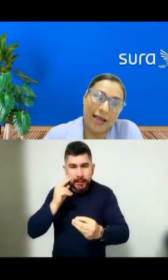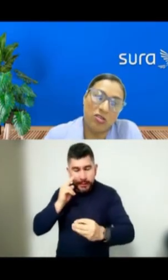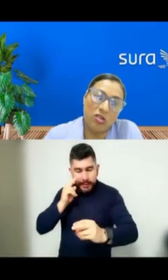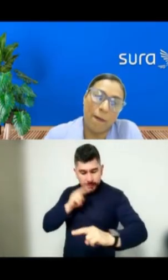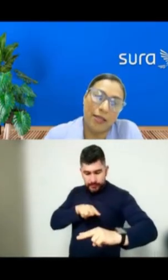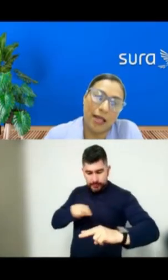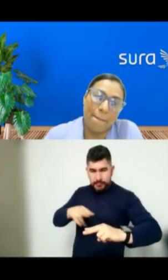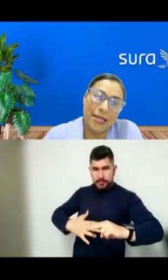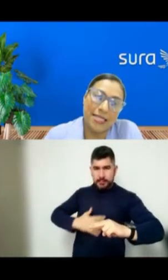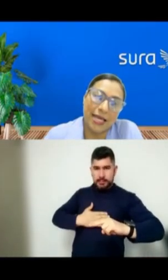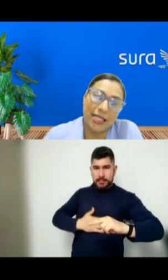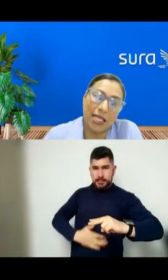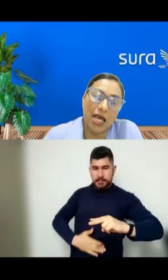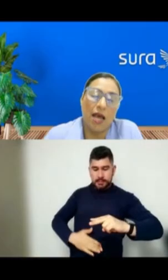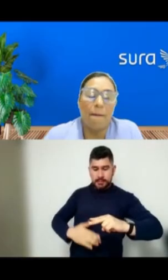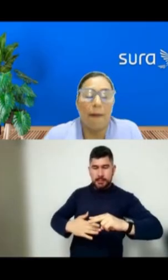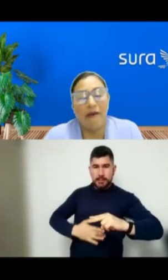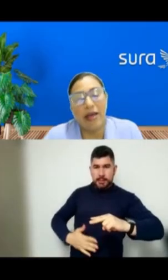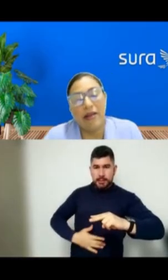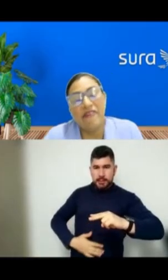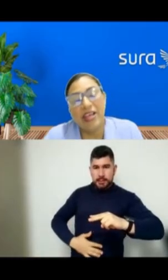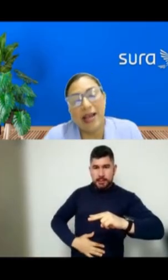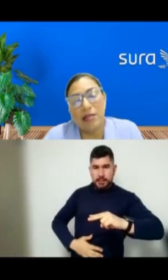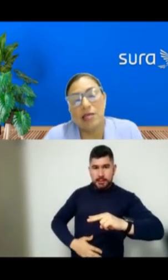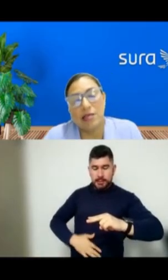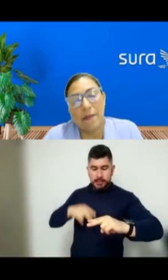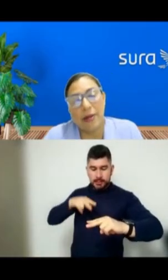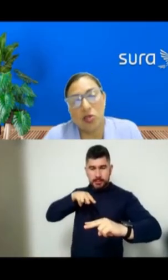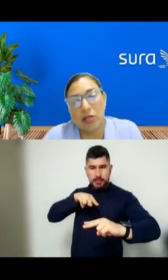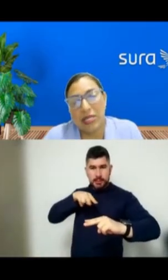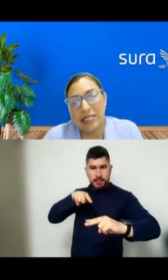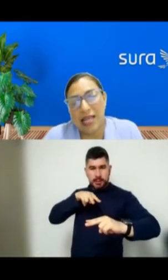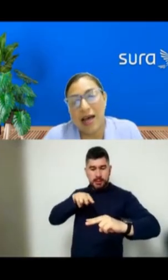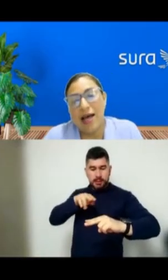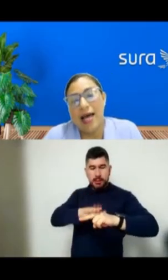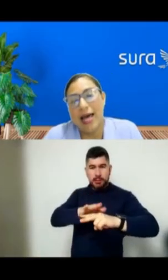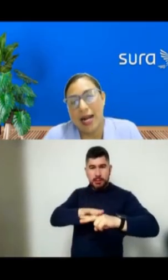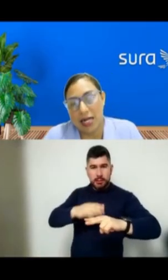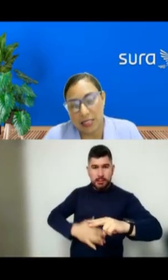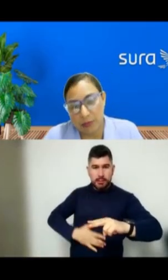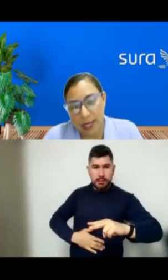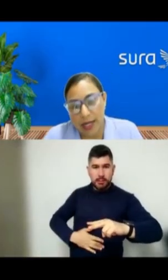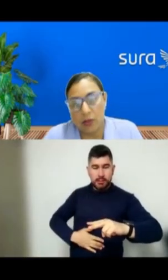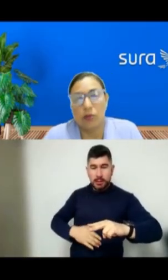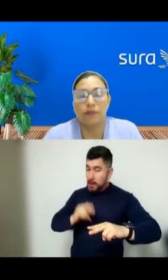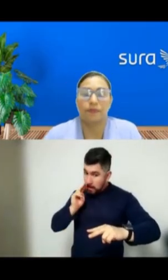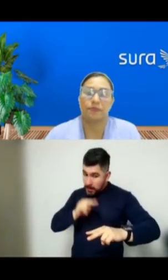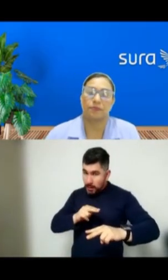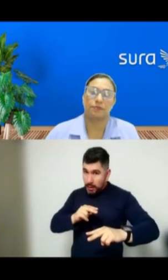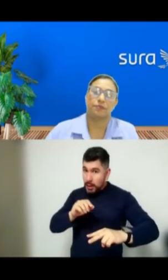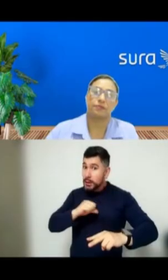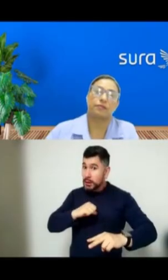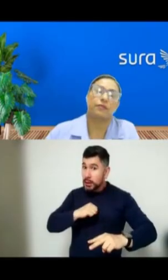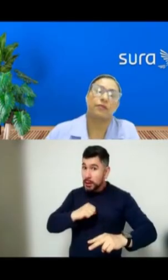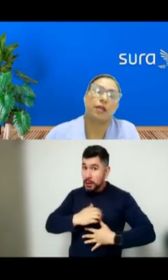tórax y el abdomen del paciente para verificar si esa persona no está respirando.